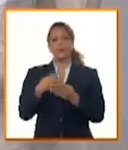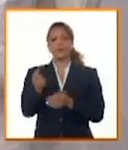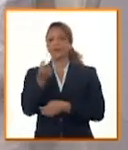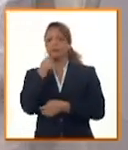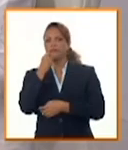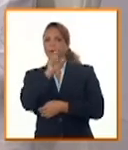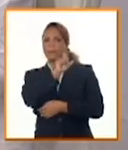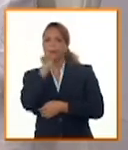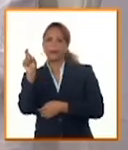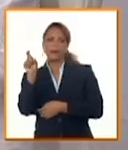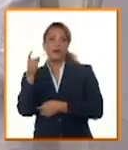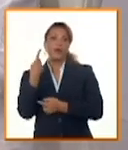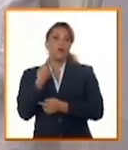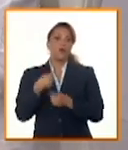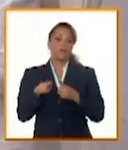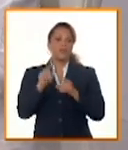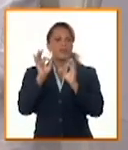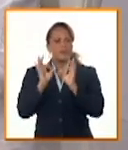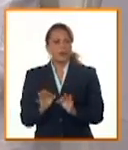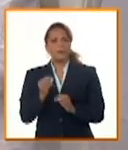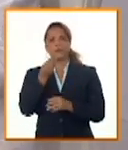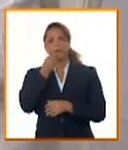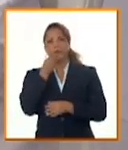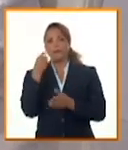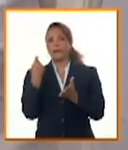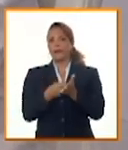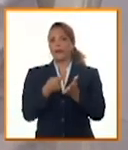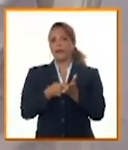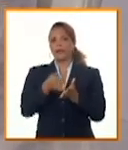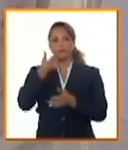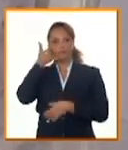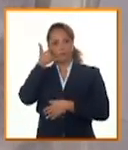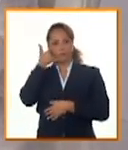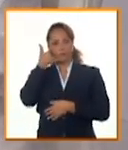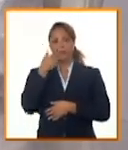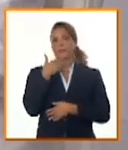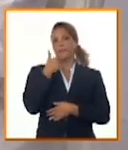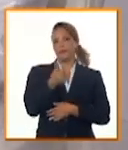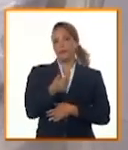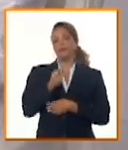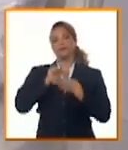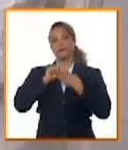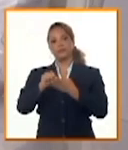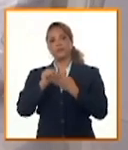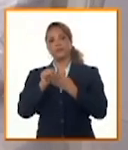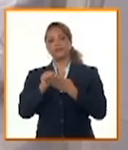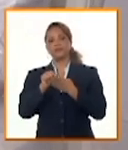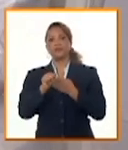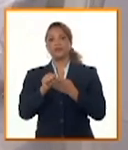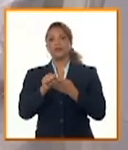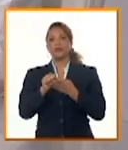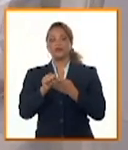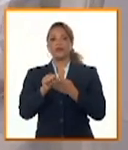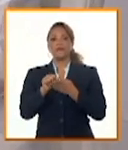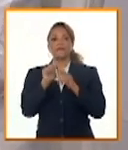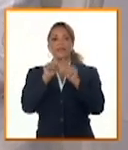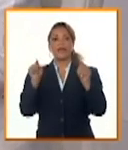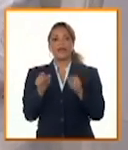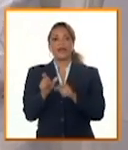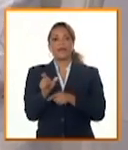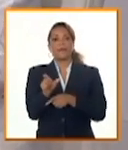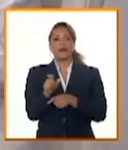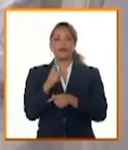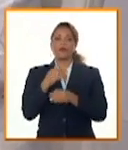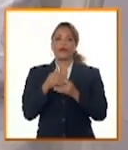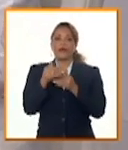siempre que tenga la posibilidad de pagar con código QR también va a tener la posibilidad de brindar el servicio de caja extra le llamamos con lo cual